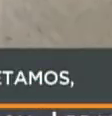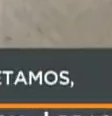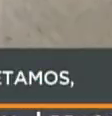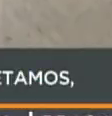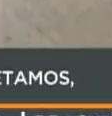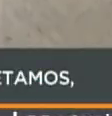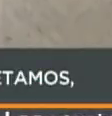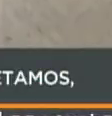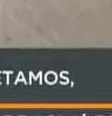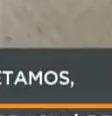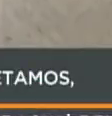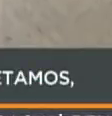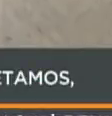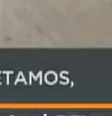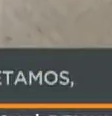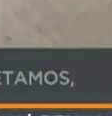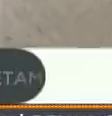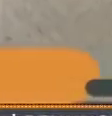los retos que están pendientes,